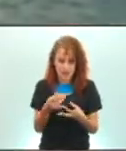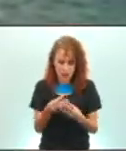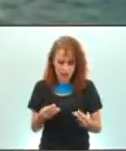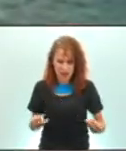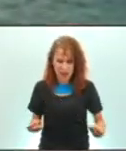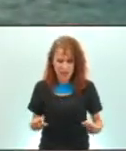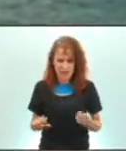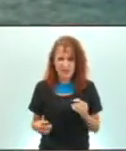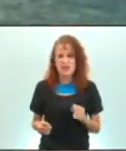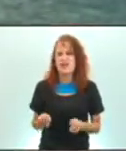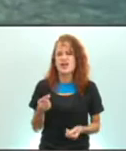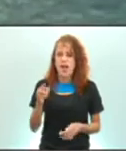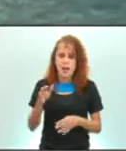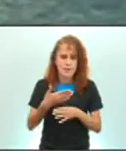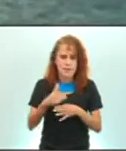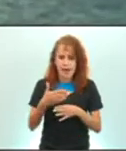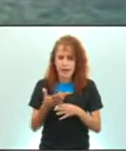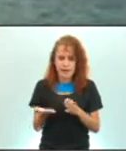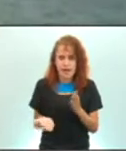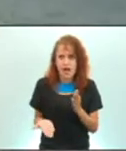Celsius.